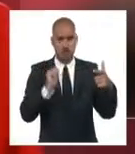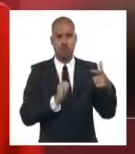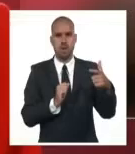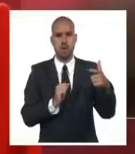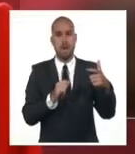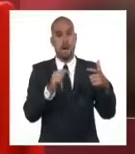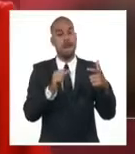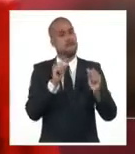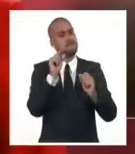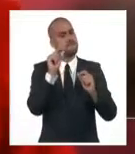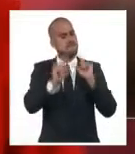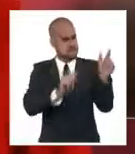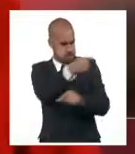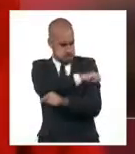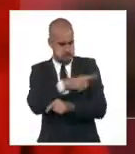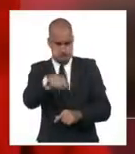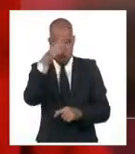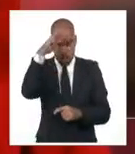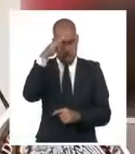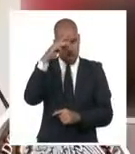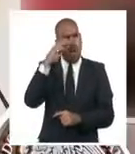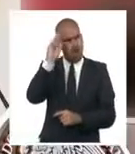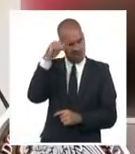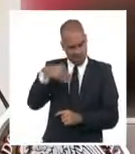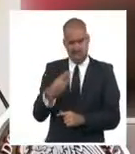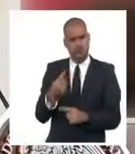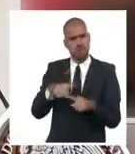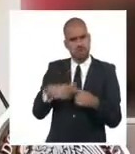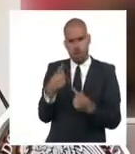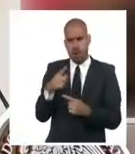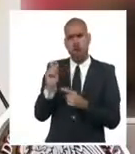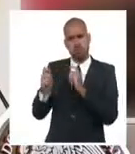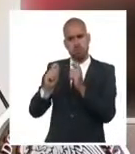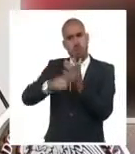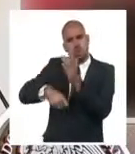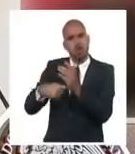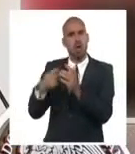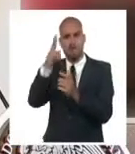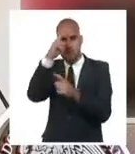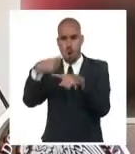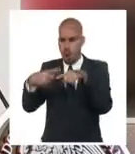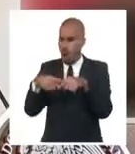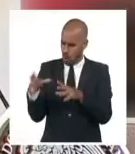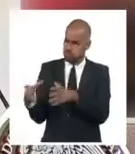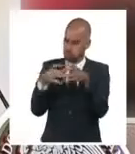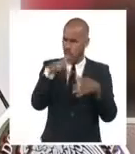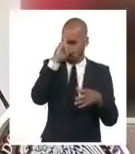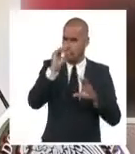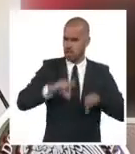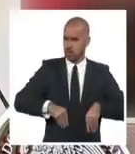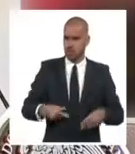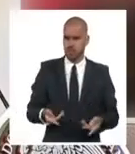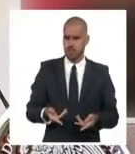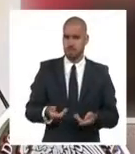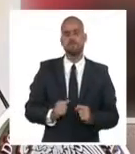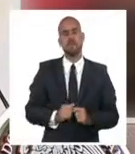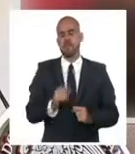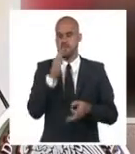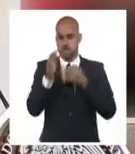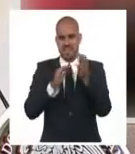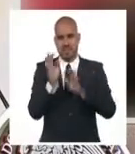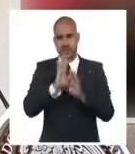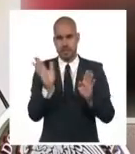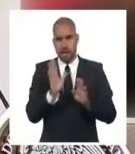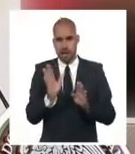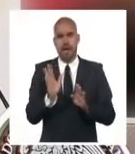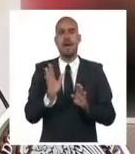y entienden esta decisión. Como señaló el presidente, en otros países se ha reconocido el trabajo de los